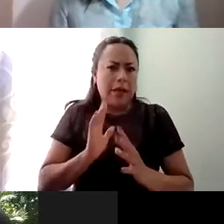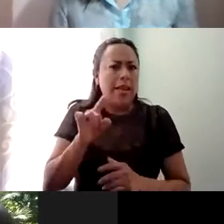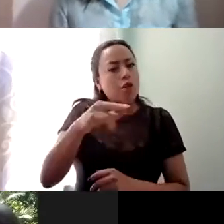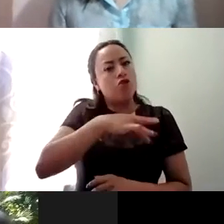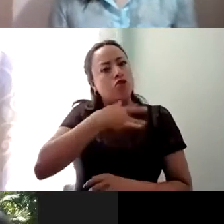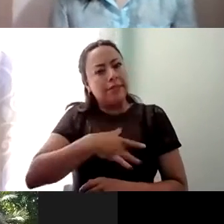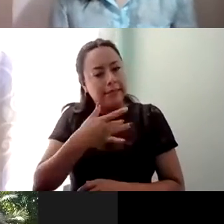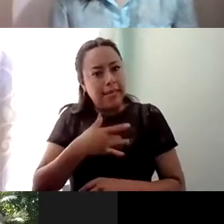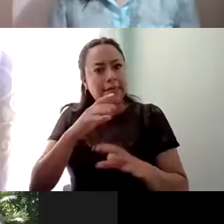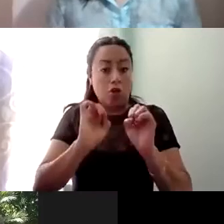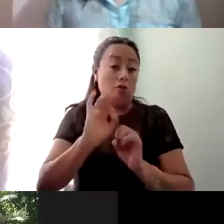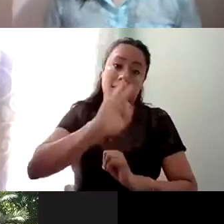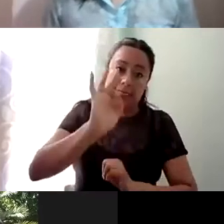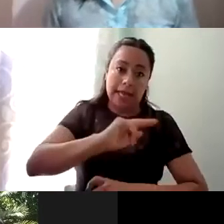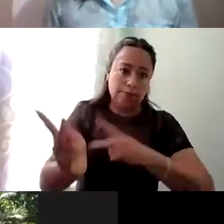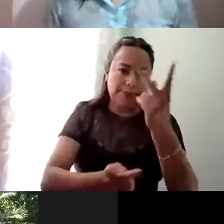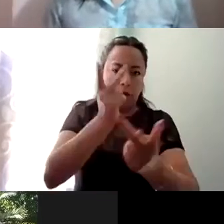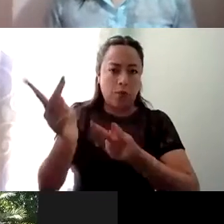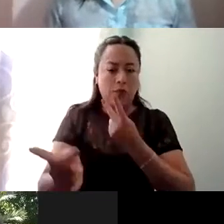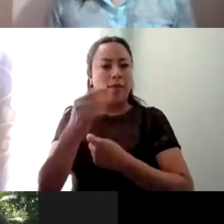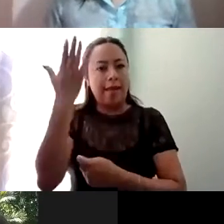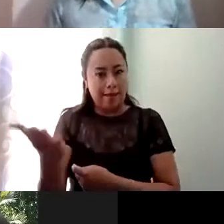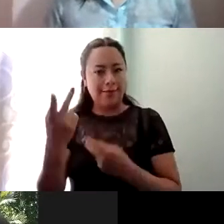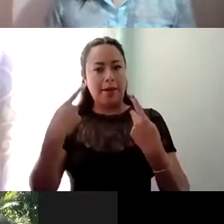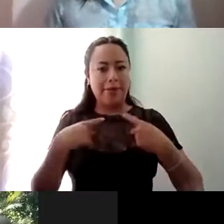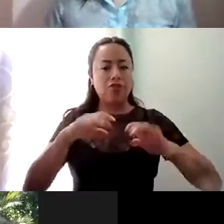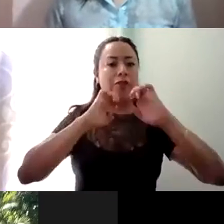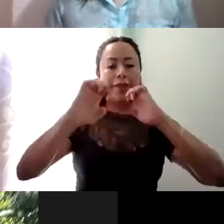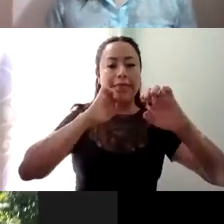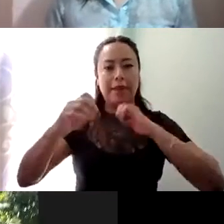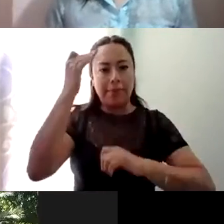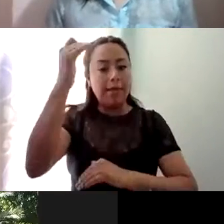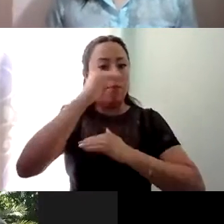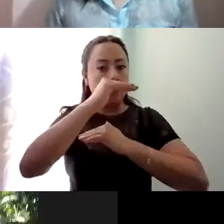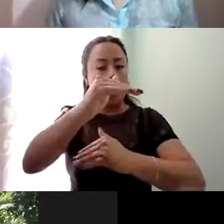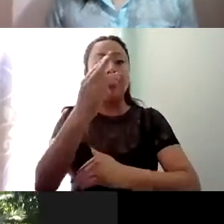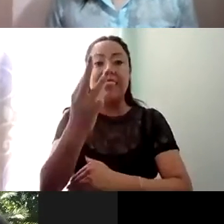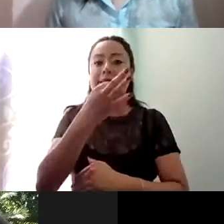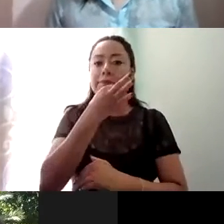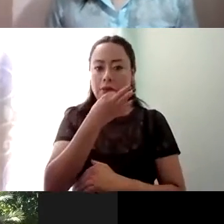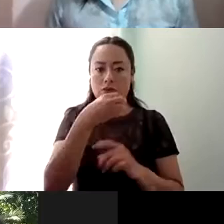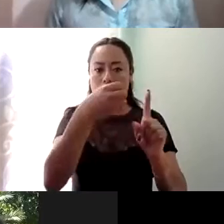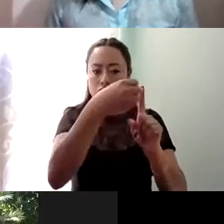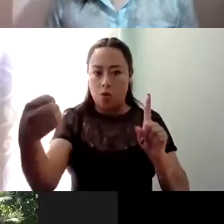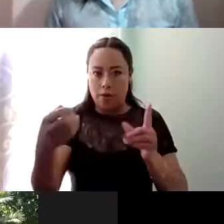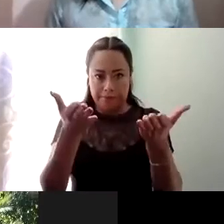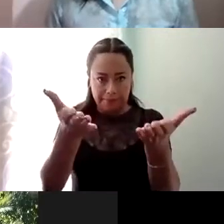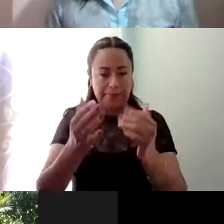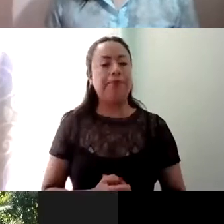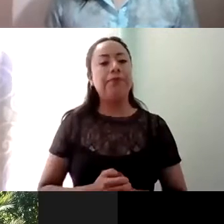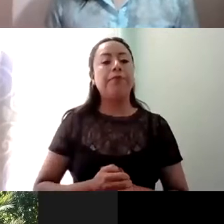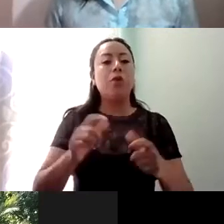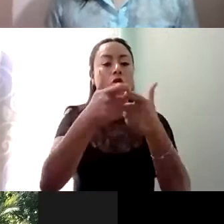bien realizar alguna pregunta a la persona entrevistada en un tiempo no mayor de 3 minutos en el orden siguiente: Partido